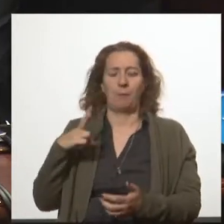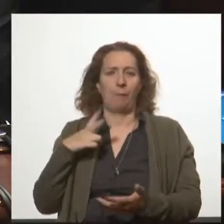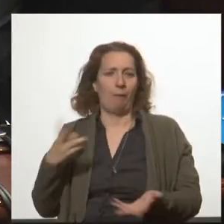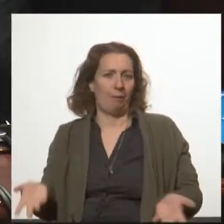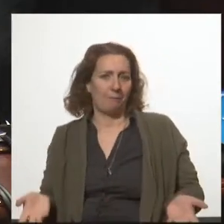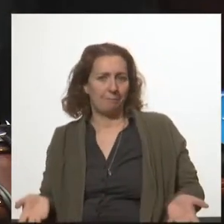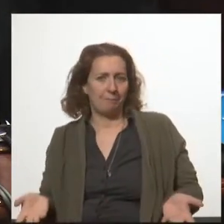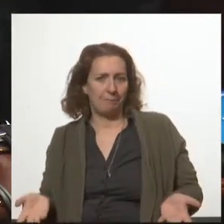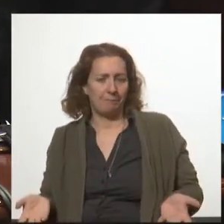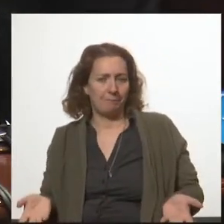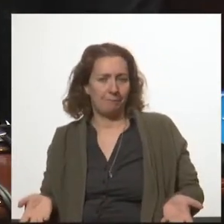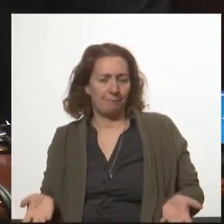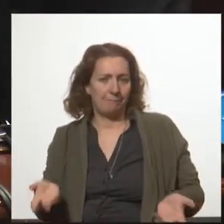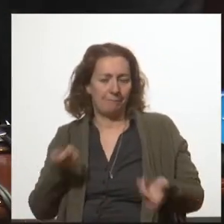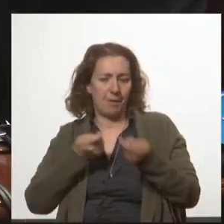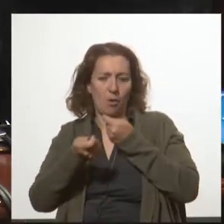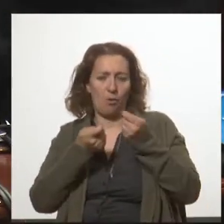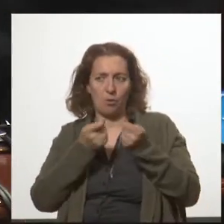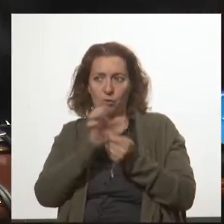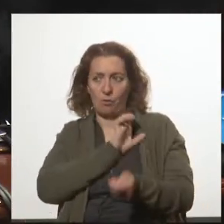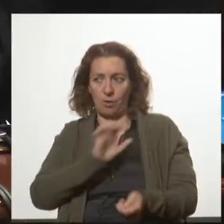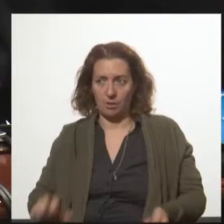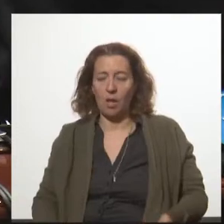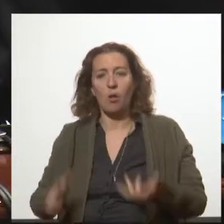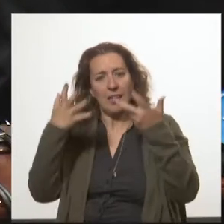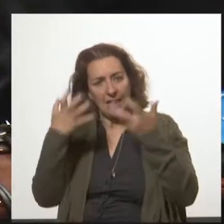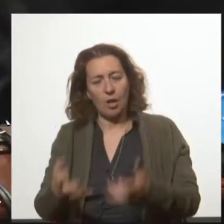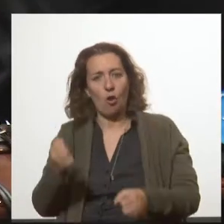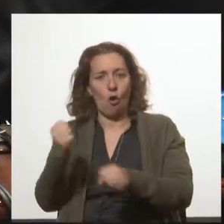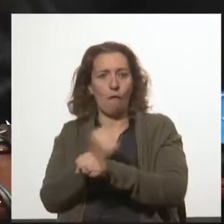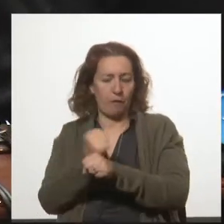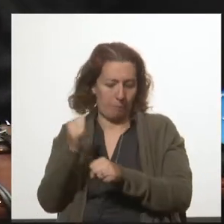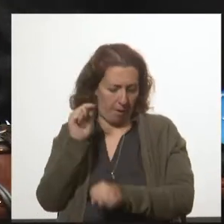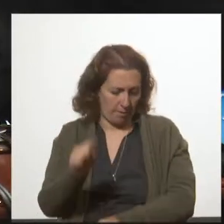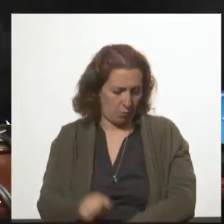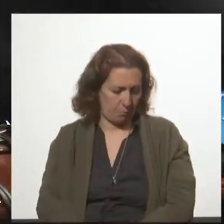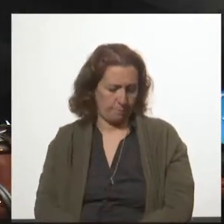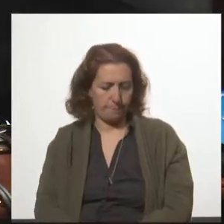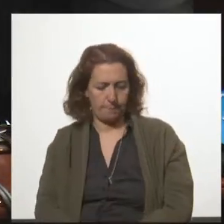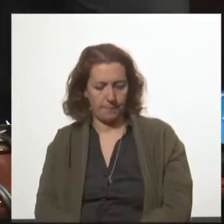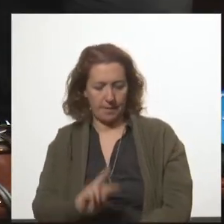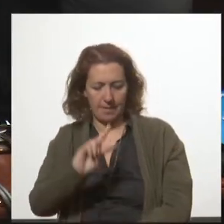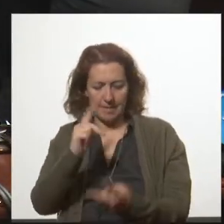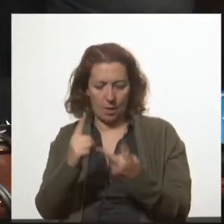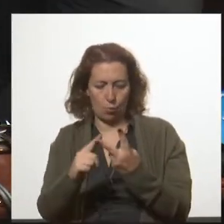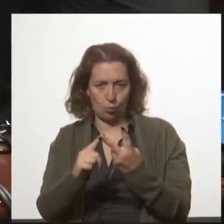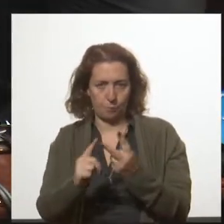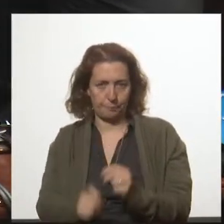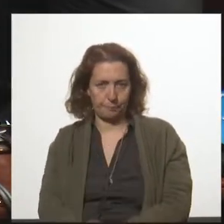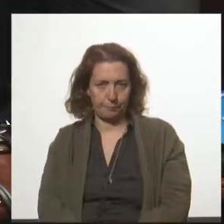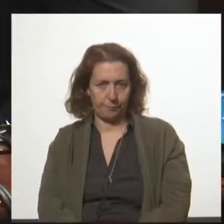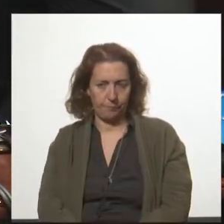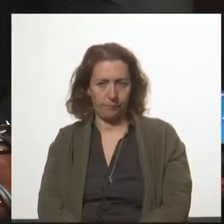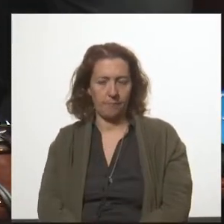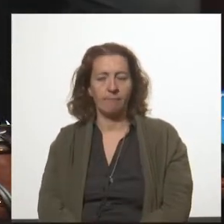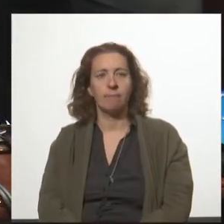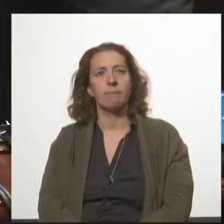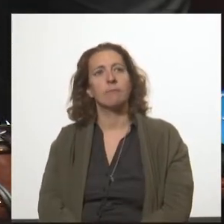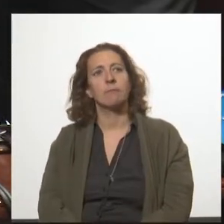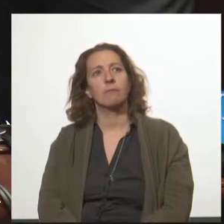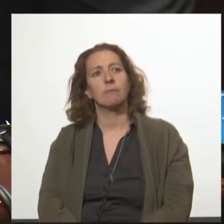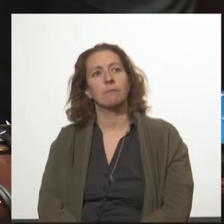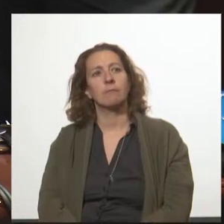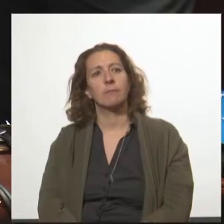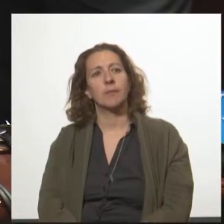negocio que pueda hacer con el estado yo quiero confirmar eso en segundo lugar en referencia